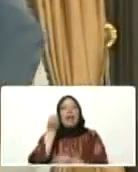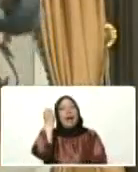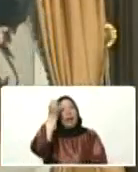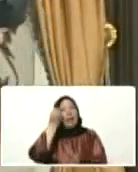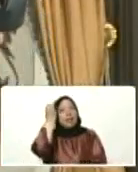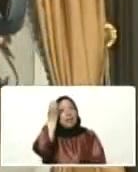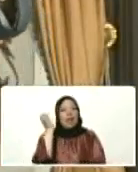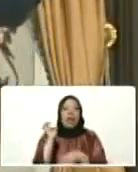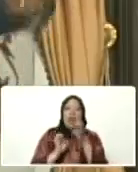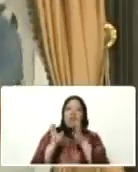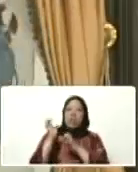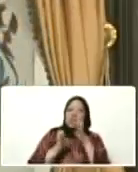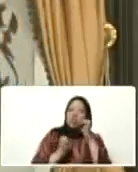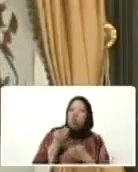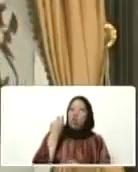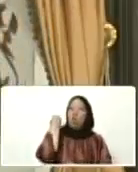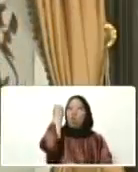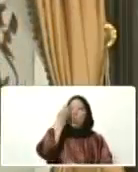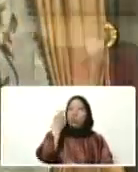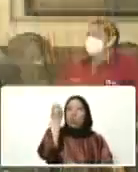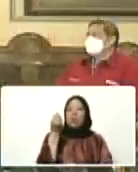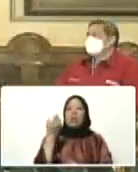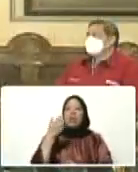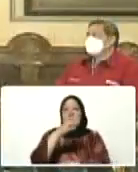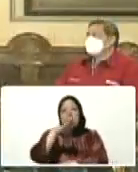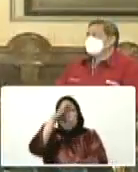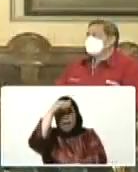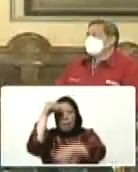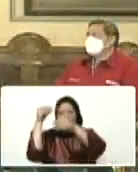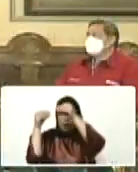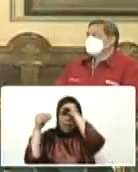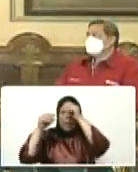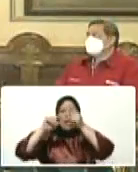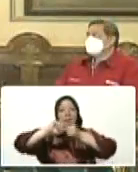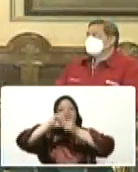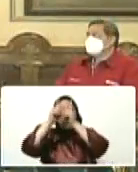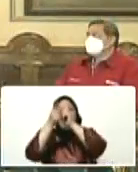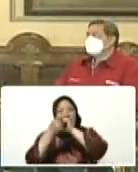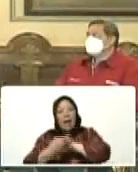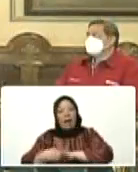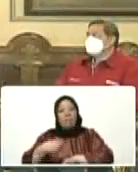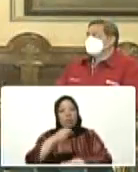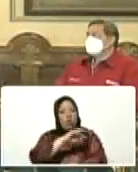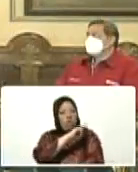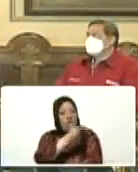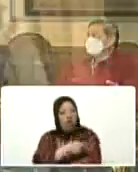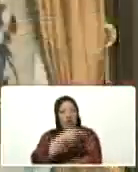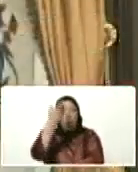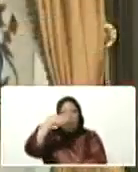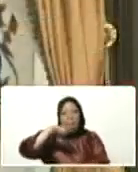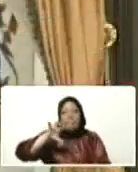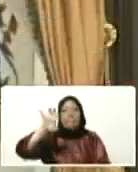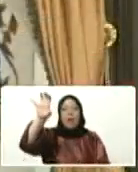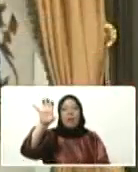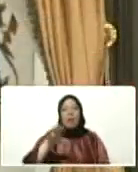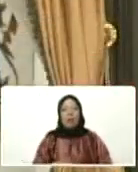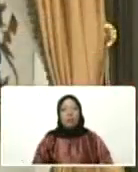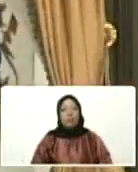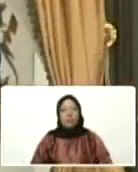reaprender a ser hombre, a ser mujer, en los valores de la patria, si